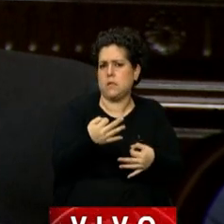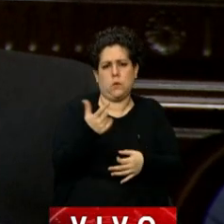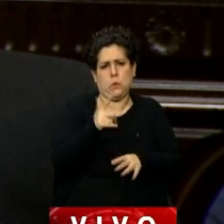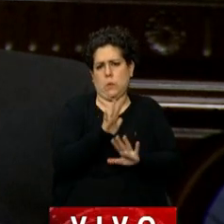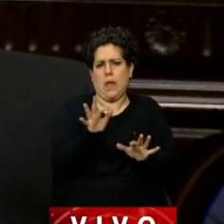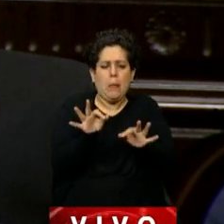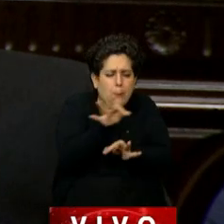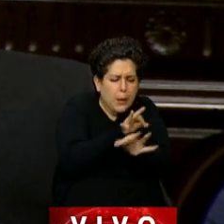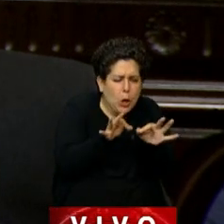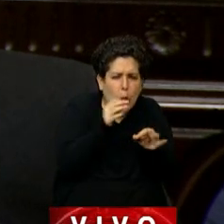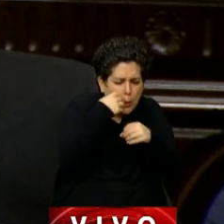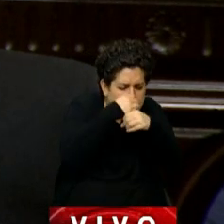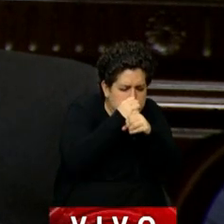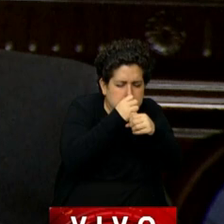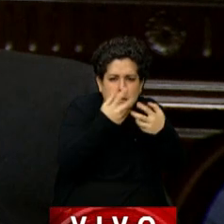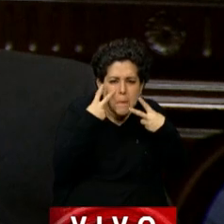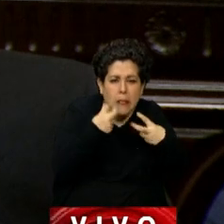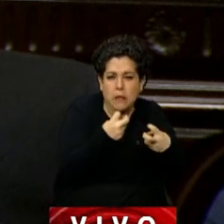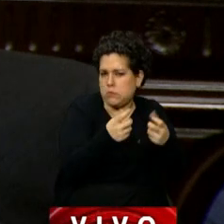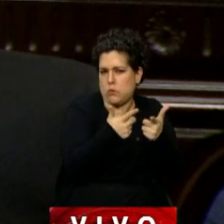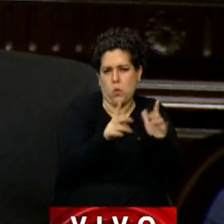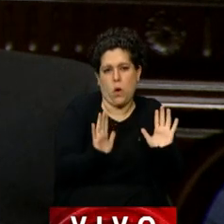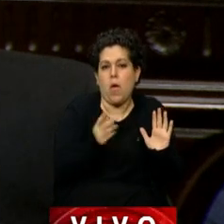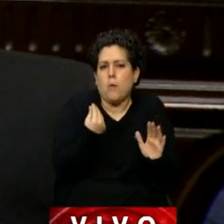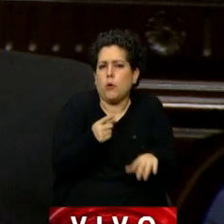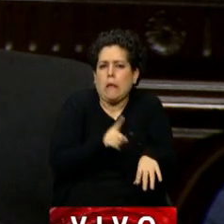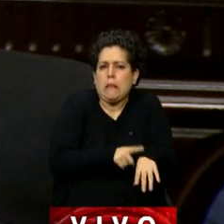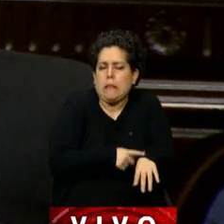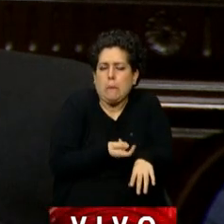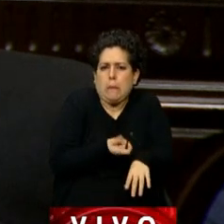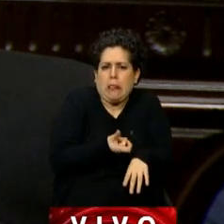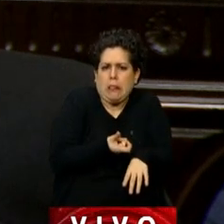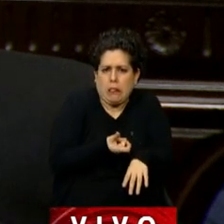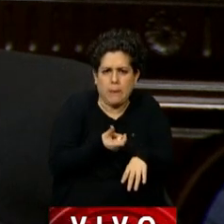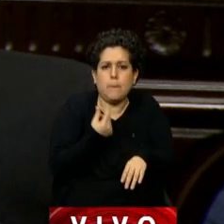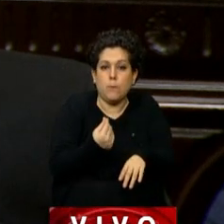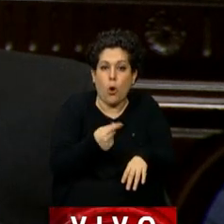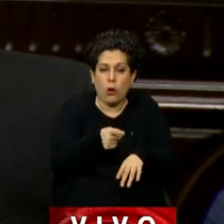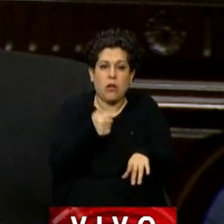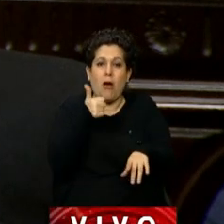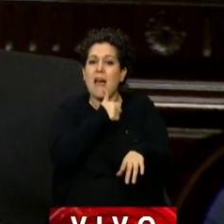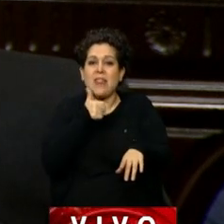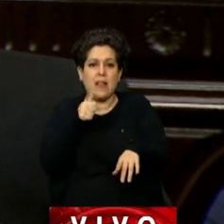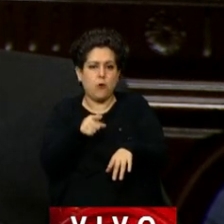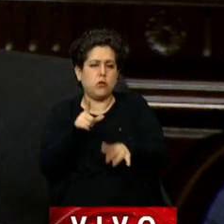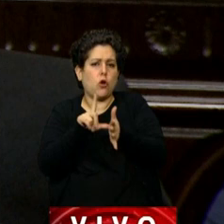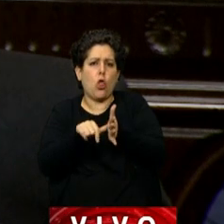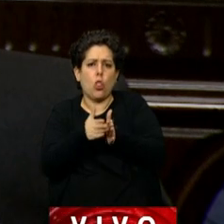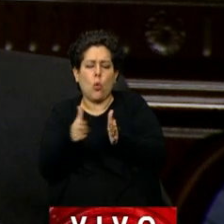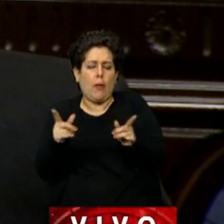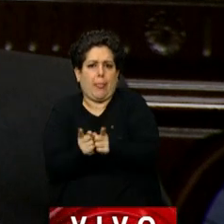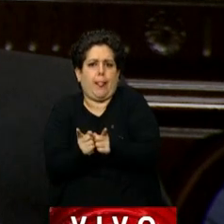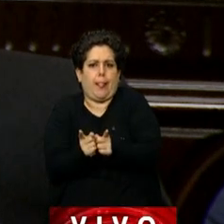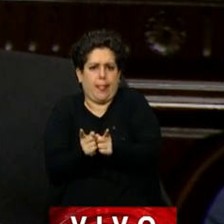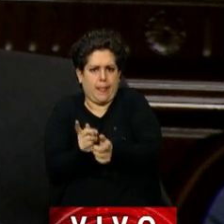antimicrobianos porque el poco tiempo útil que tienen los antibióticos, por ejemplo,